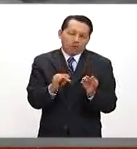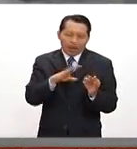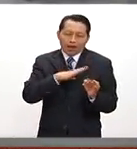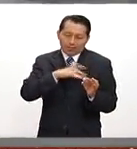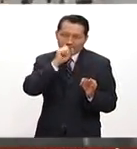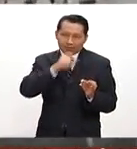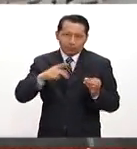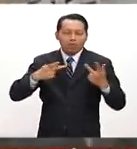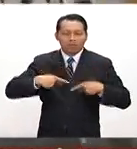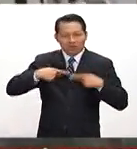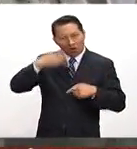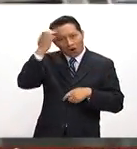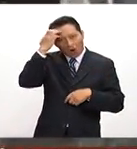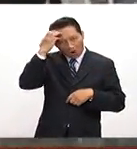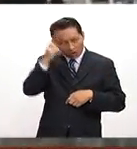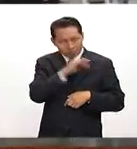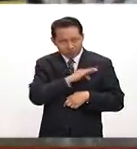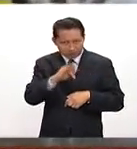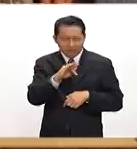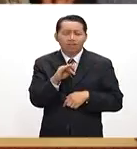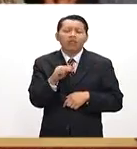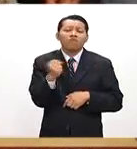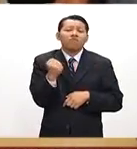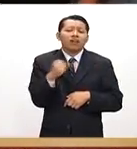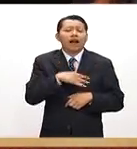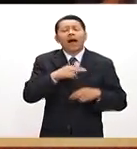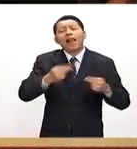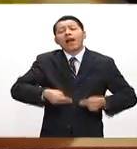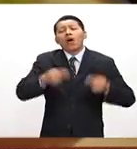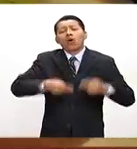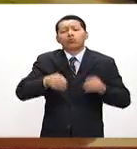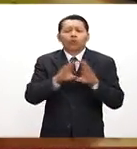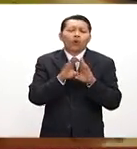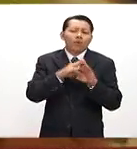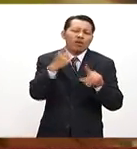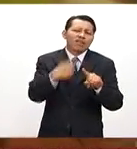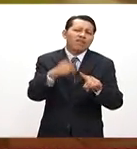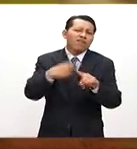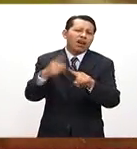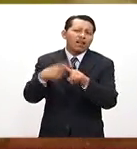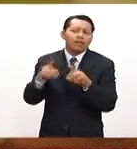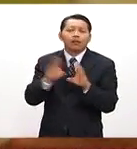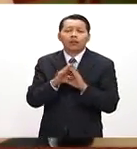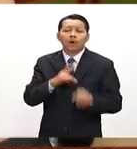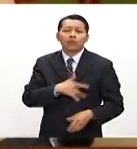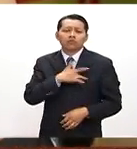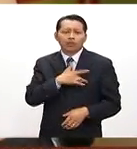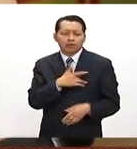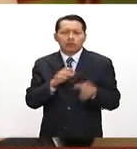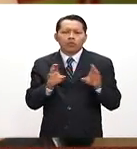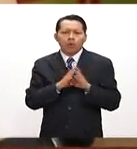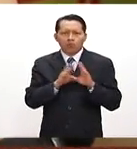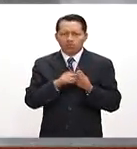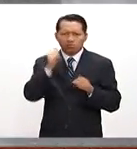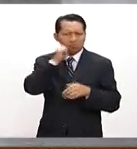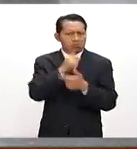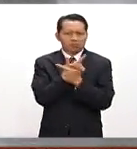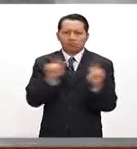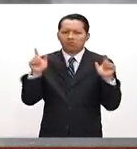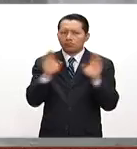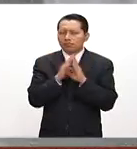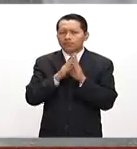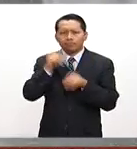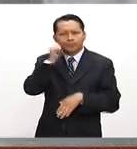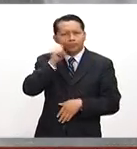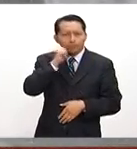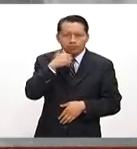Es un gran emprendedor, un hombre que ha hecho negocios de manera diferente, con un espíritu muy libre y además buscando